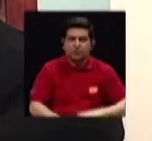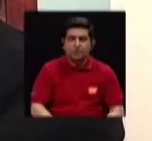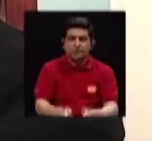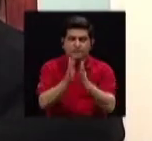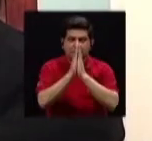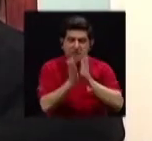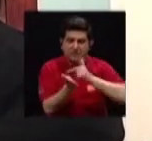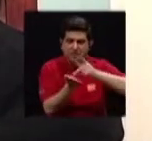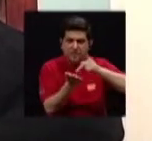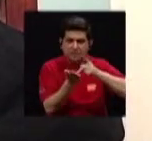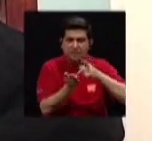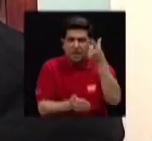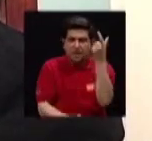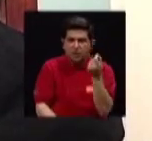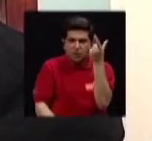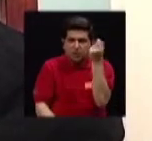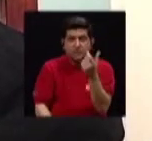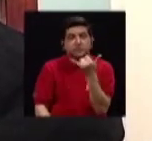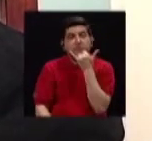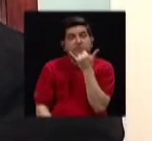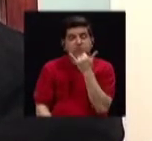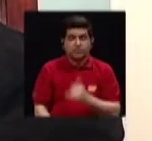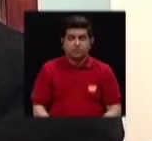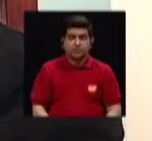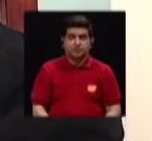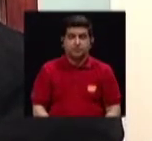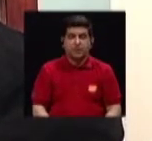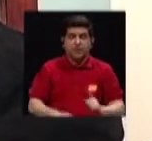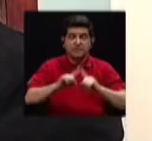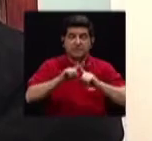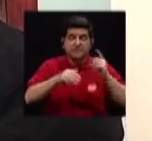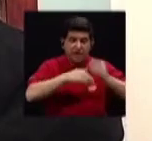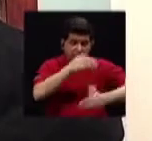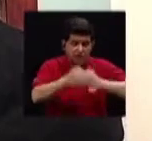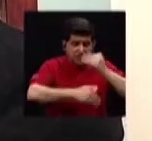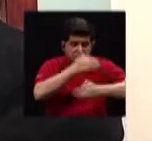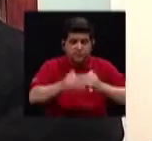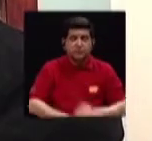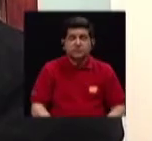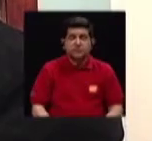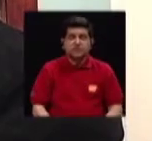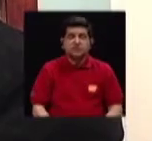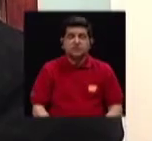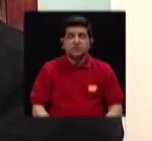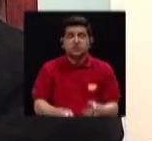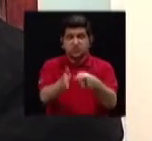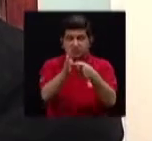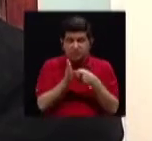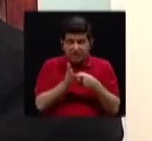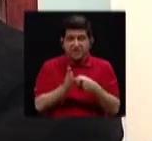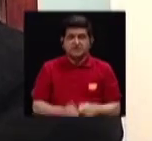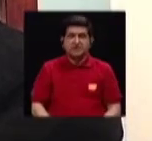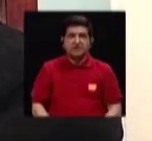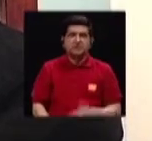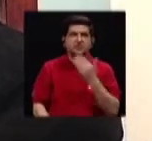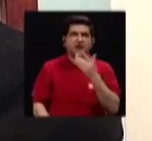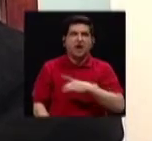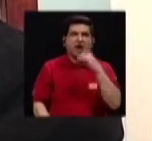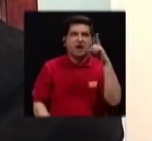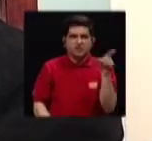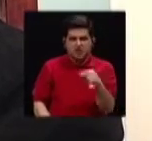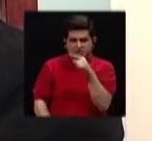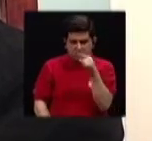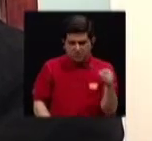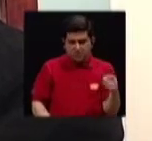pensión, porque resulta que hay una serie de trámites y requisitos que se han ido, gracias a Dios, eliminando. Sin